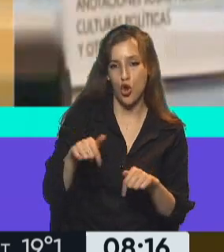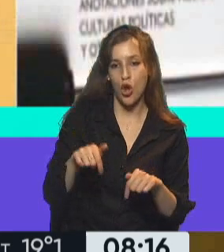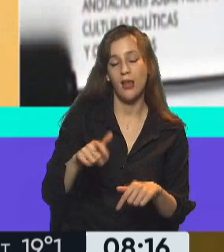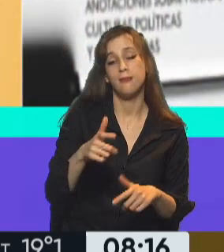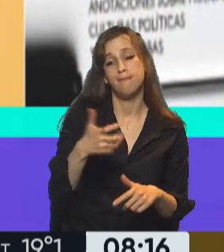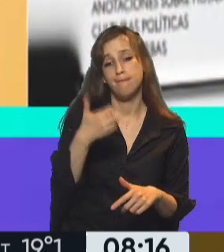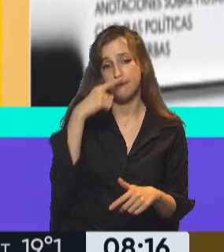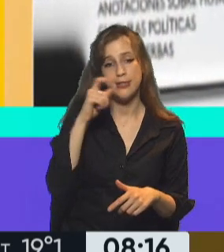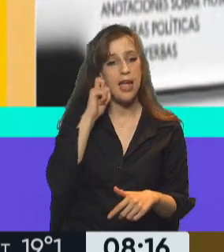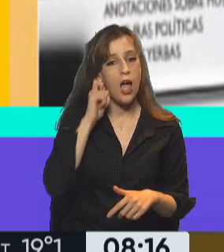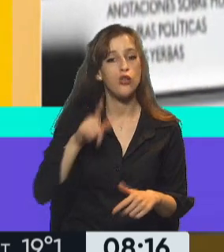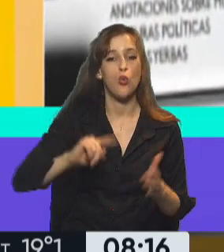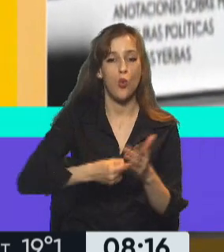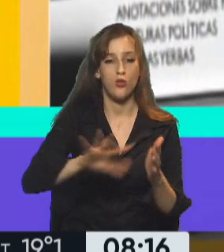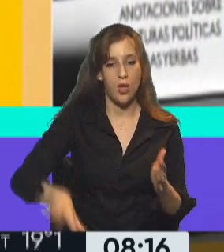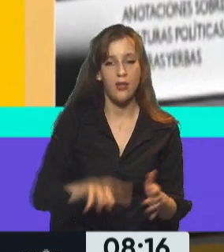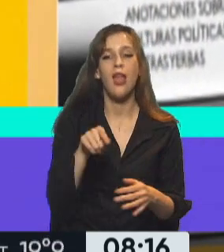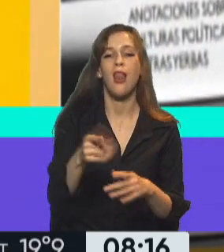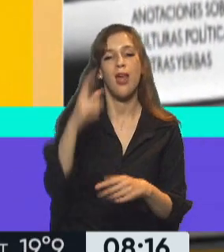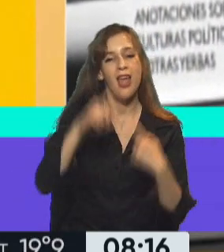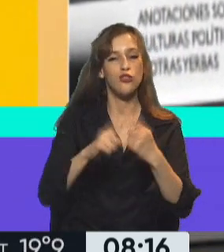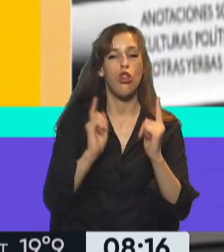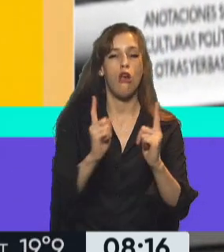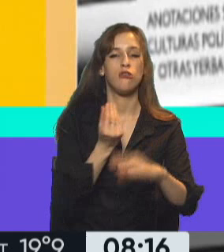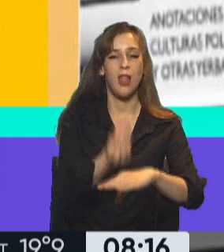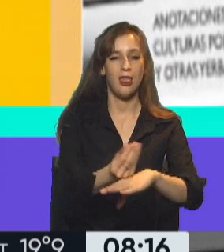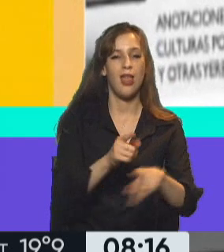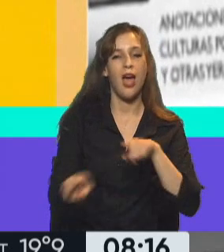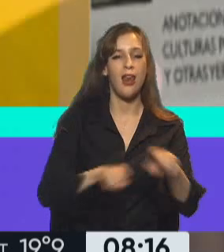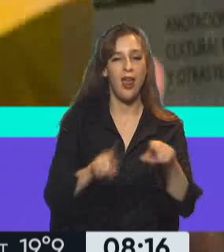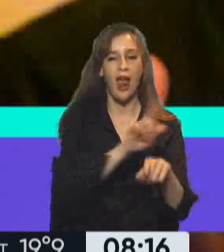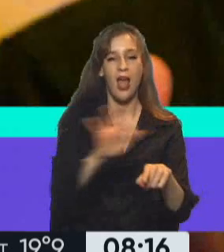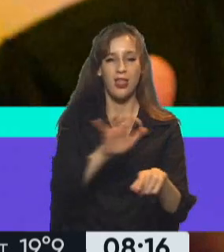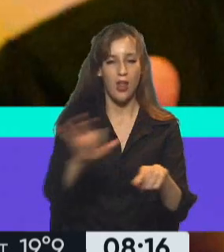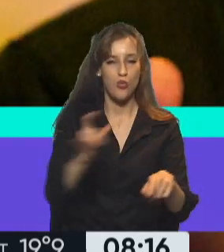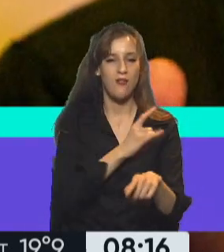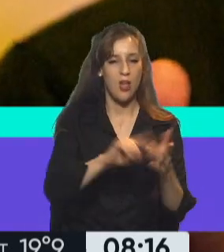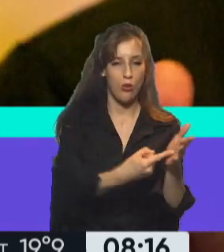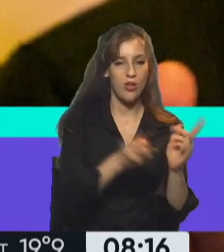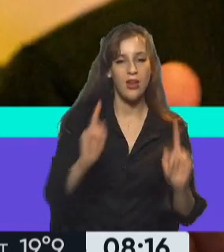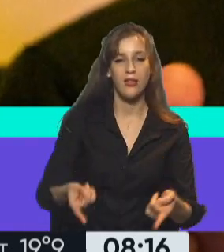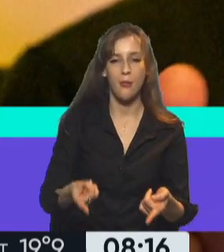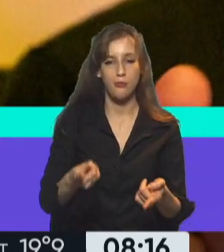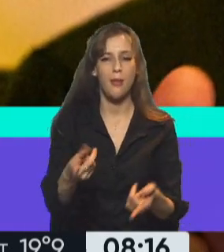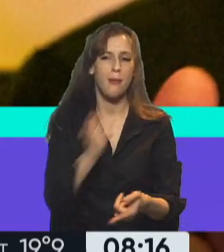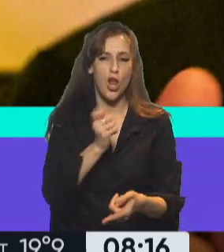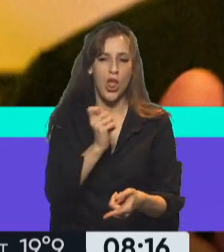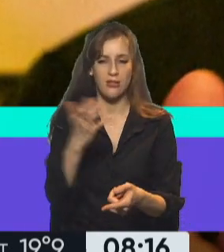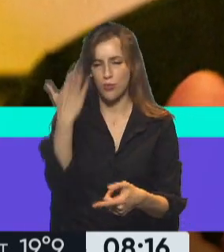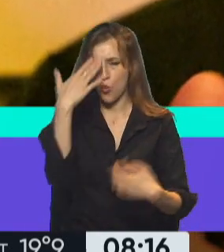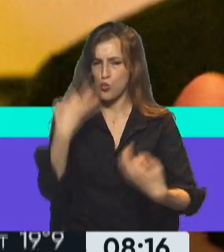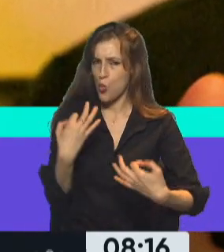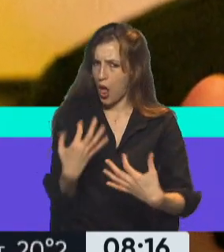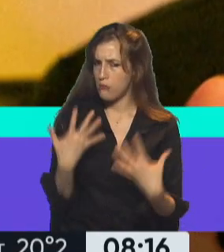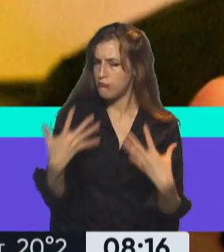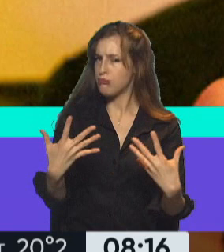Buenos Aires. Fue docente de la carrera de Letras de la Universidad de Buenos Aires y un destacado periodista cultural que trabajó en las